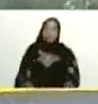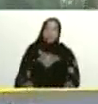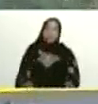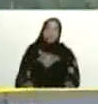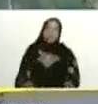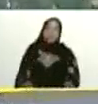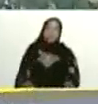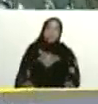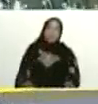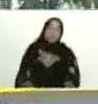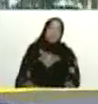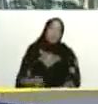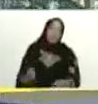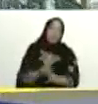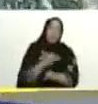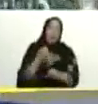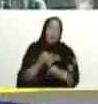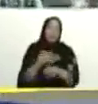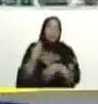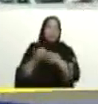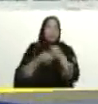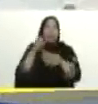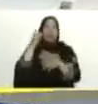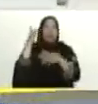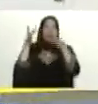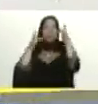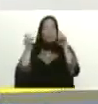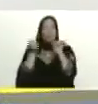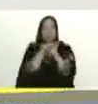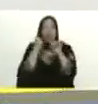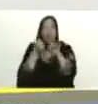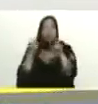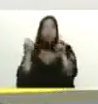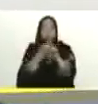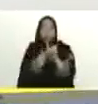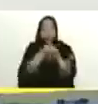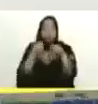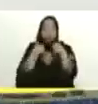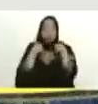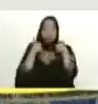Vale la pena el trabajo, la creatividad, la perseverancia y la lucha.